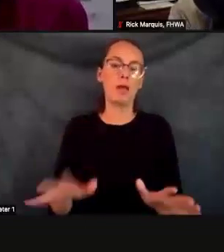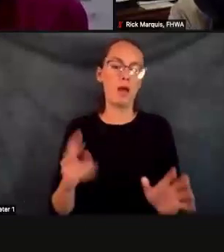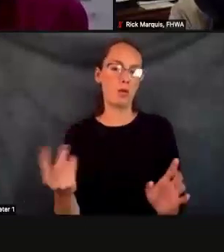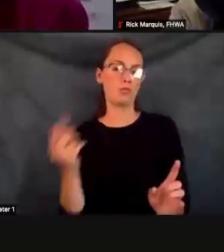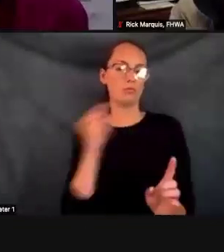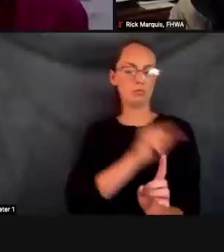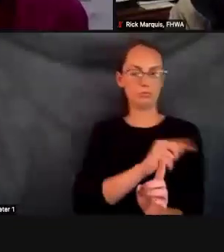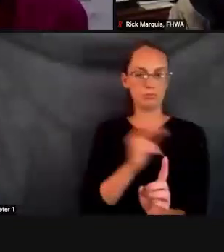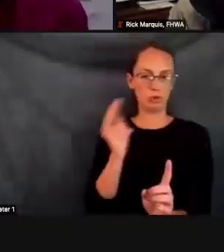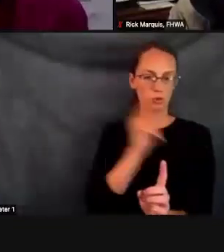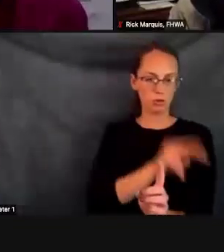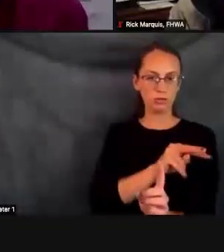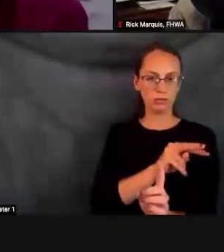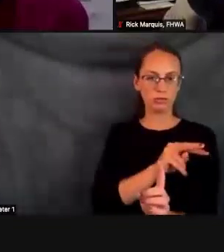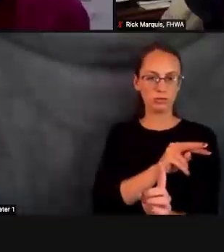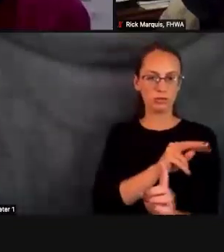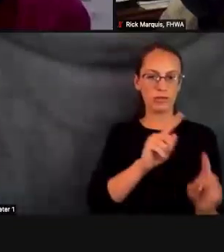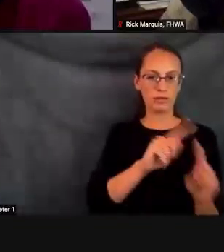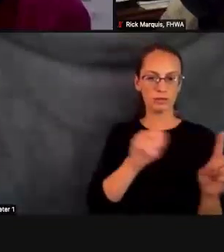Mencionaron